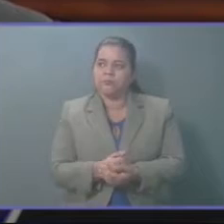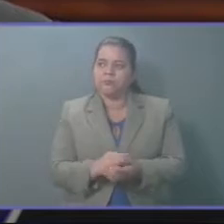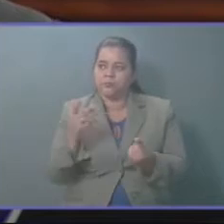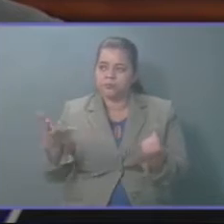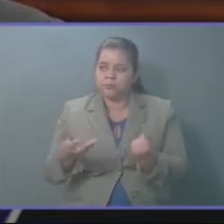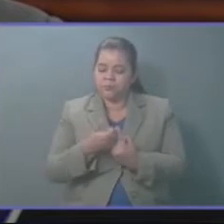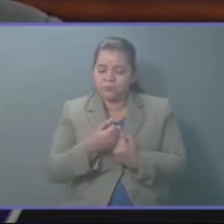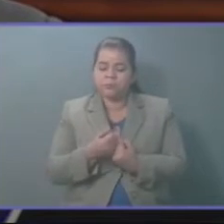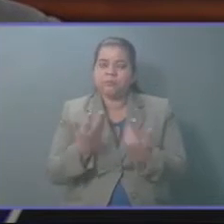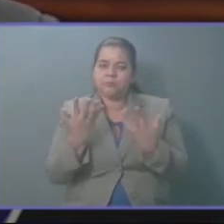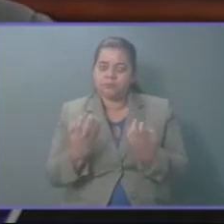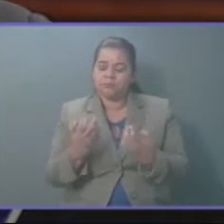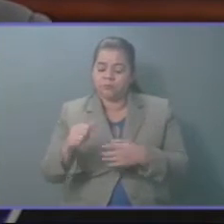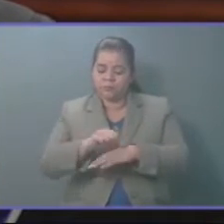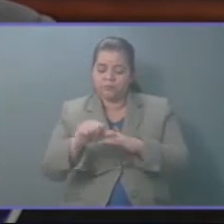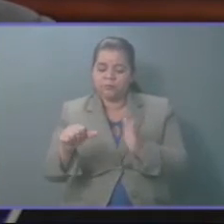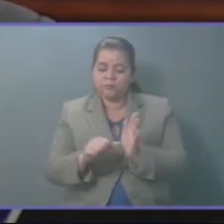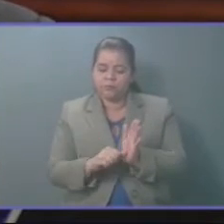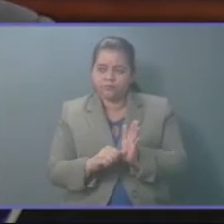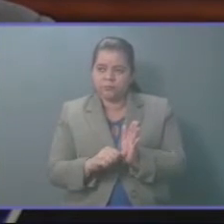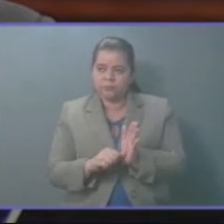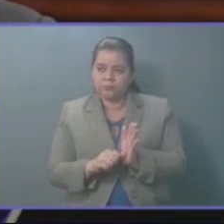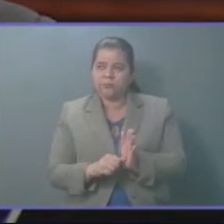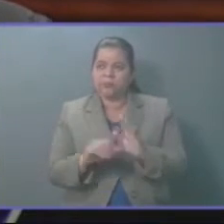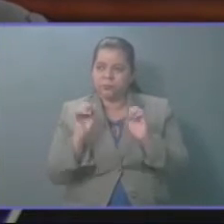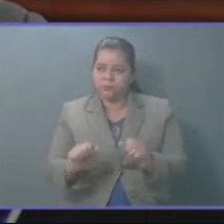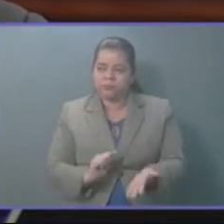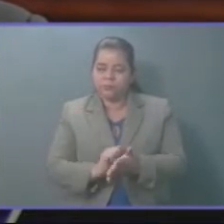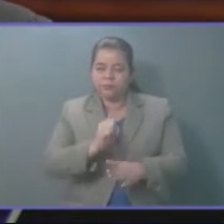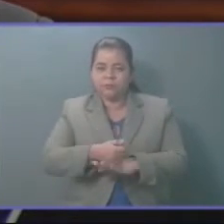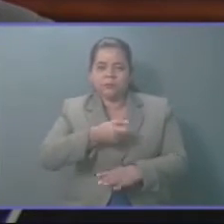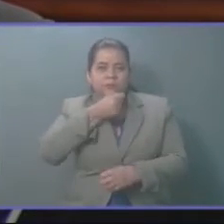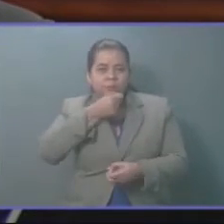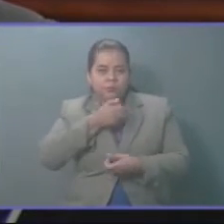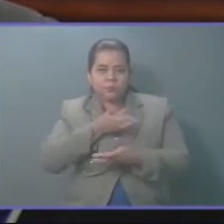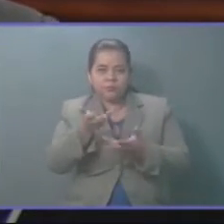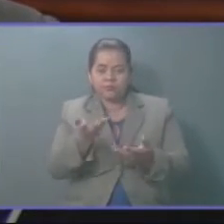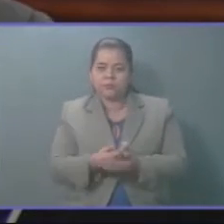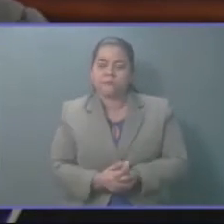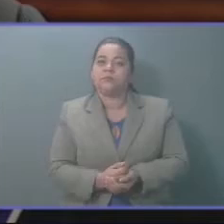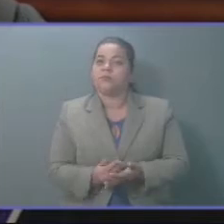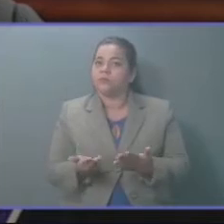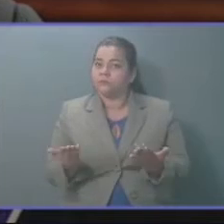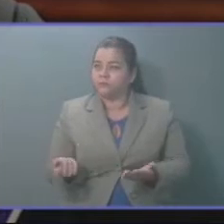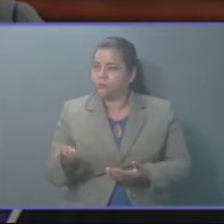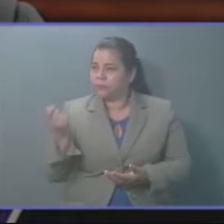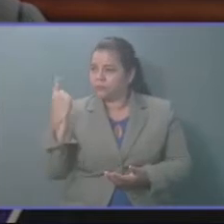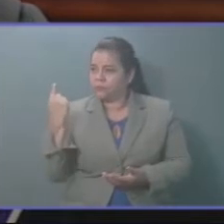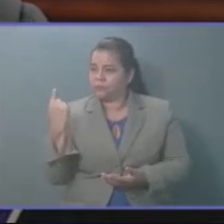objetivo que esta Asamblea Legislativa emita un pronunciamiento por la